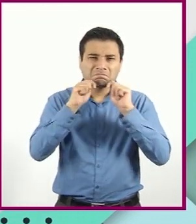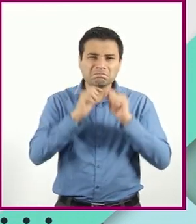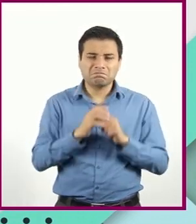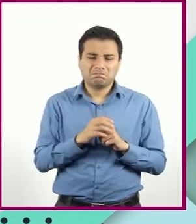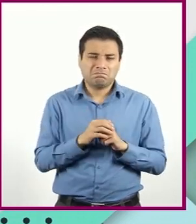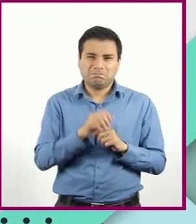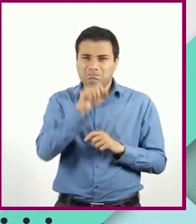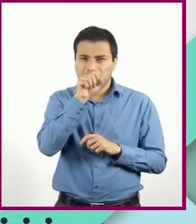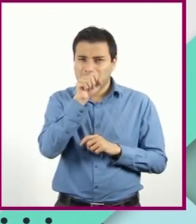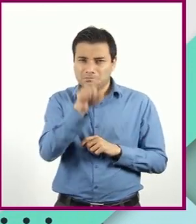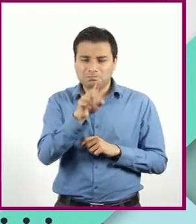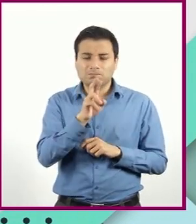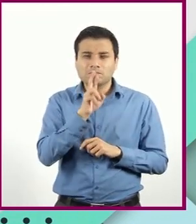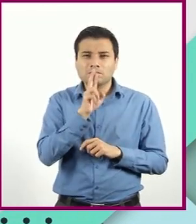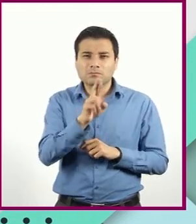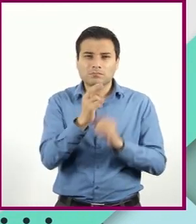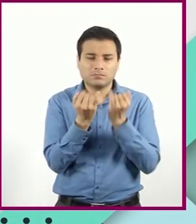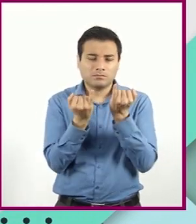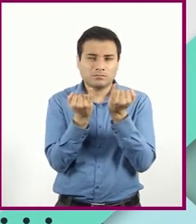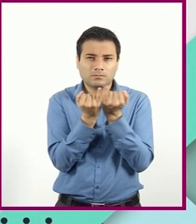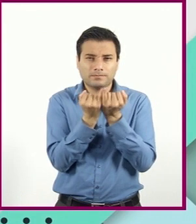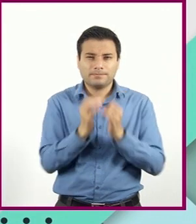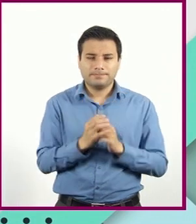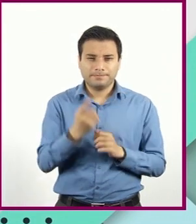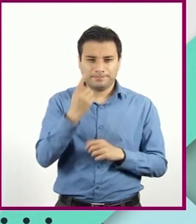igualdad. En este caso, tenemos que